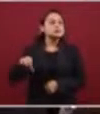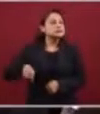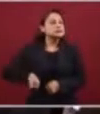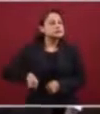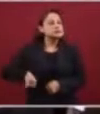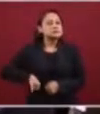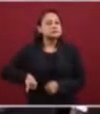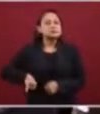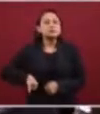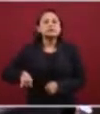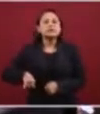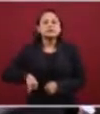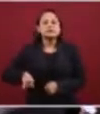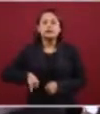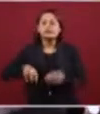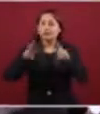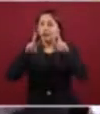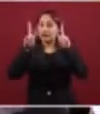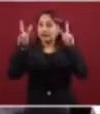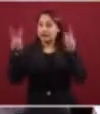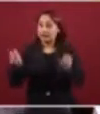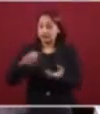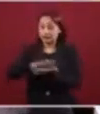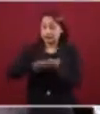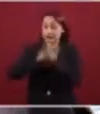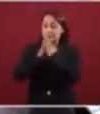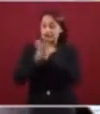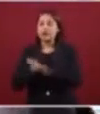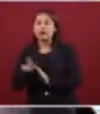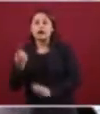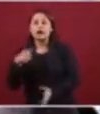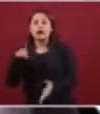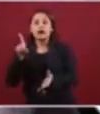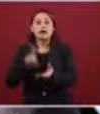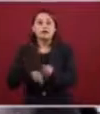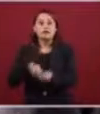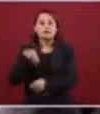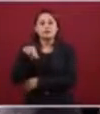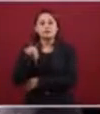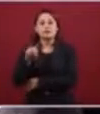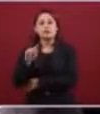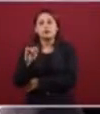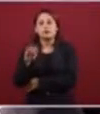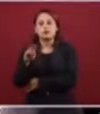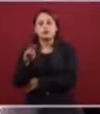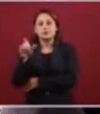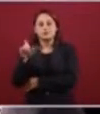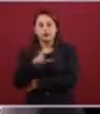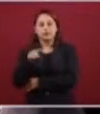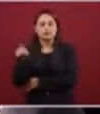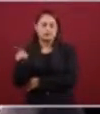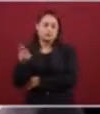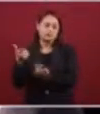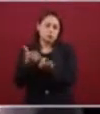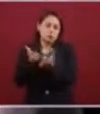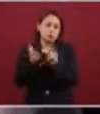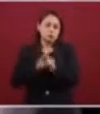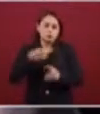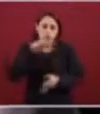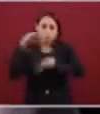torno a la transformación que estamos haciendo en la agencia Notimex, la agencia del Estado de Noticias. Quisiera empezar